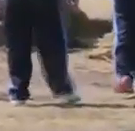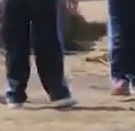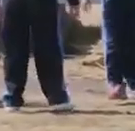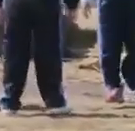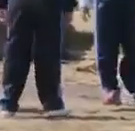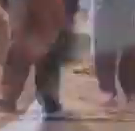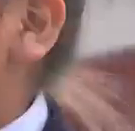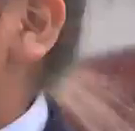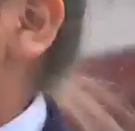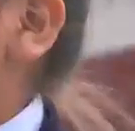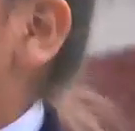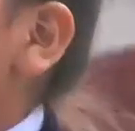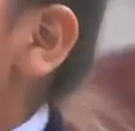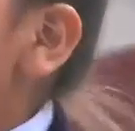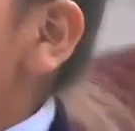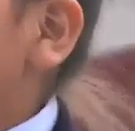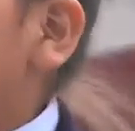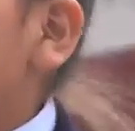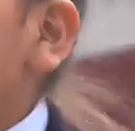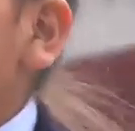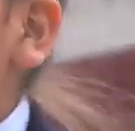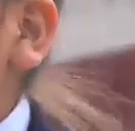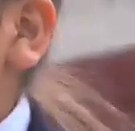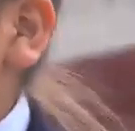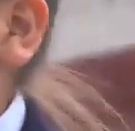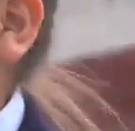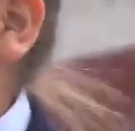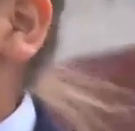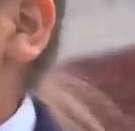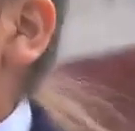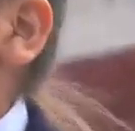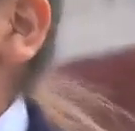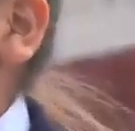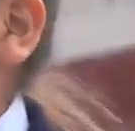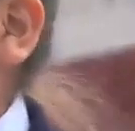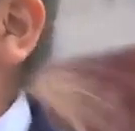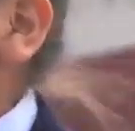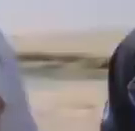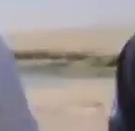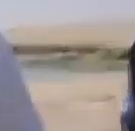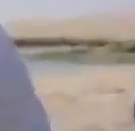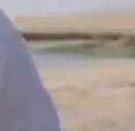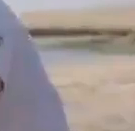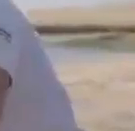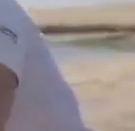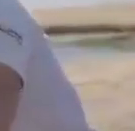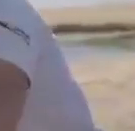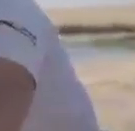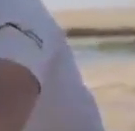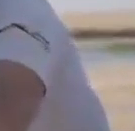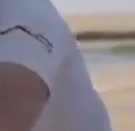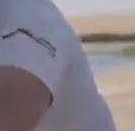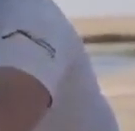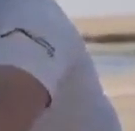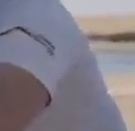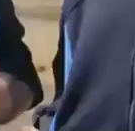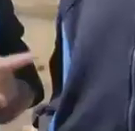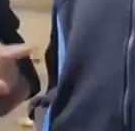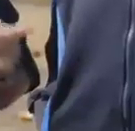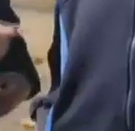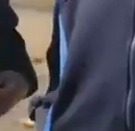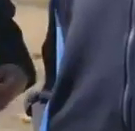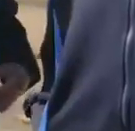Da mucha pena porque, como vemos acá, está todo contaminado, están los plásticos y como vemos estamos viendo a